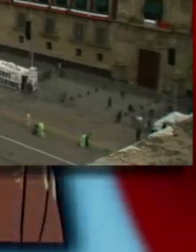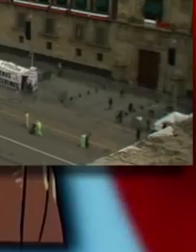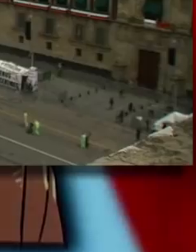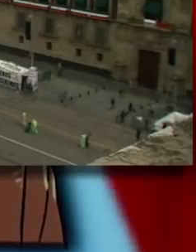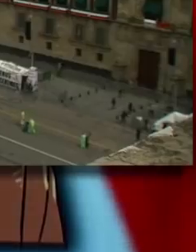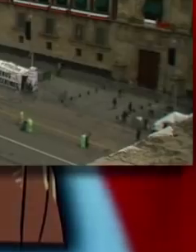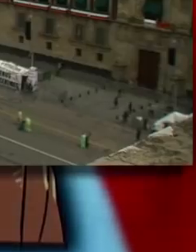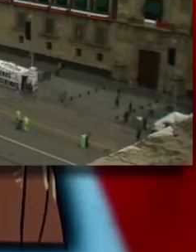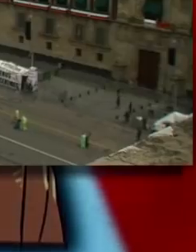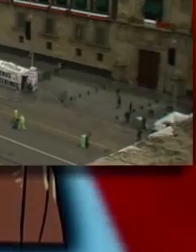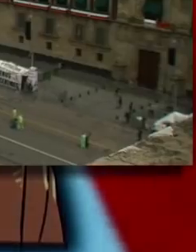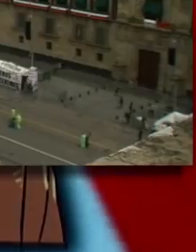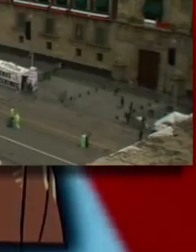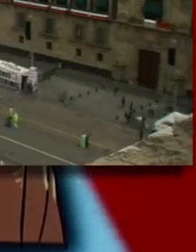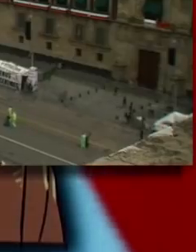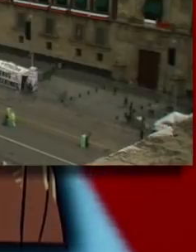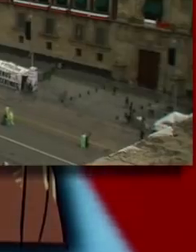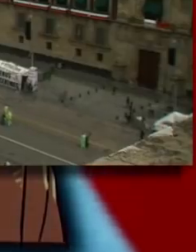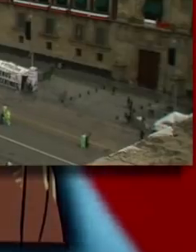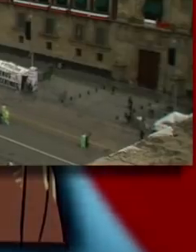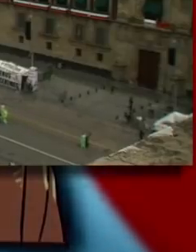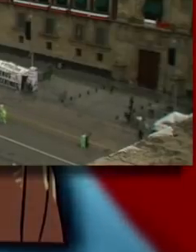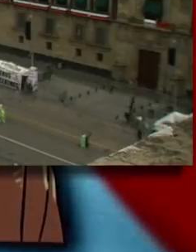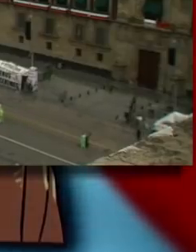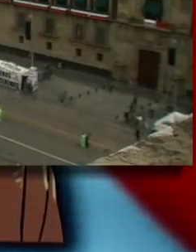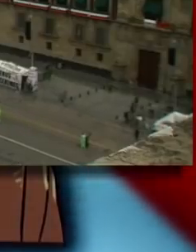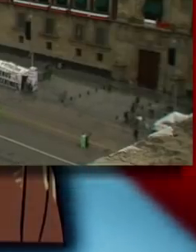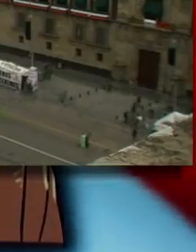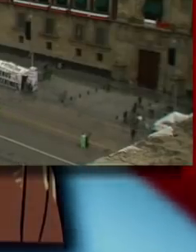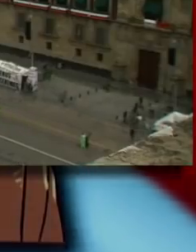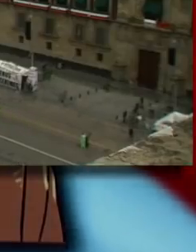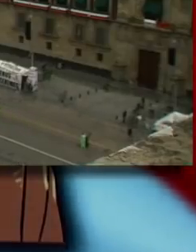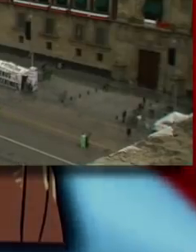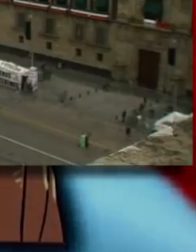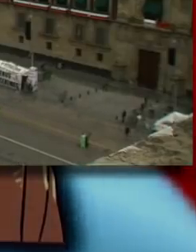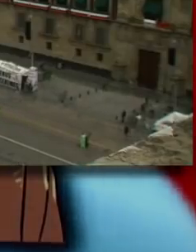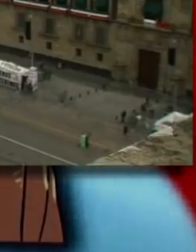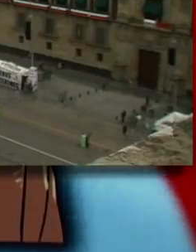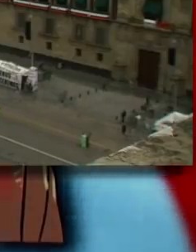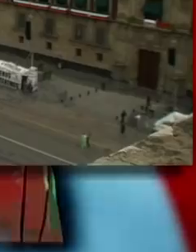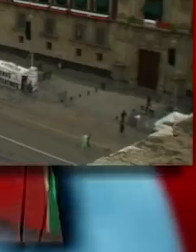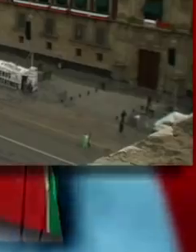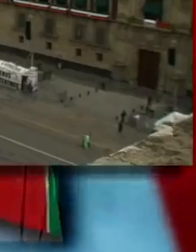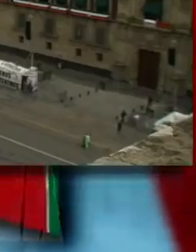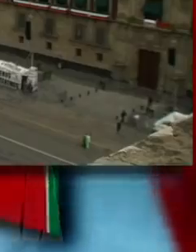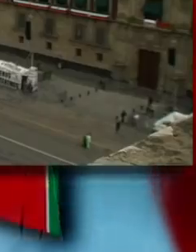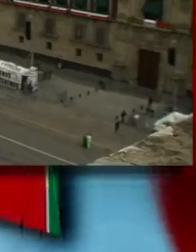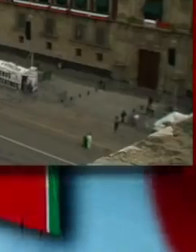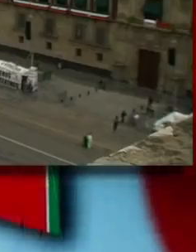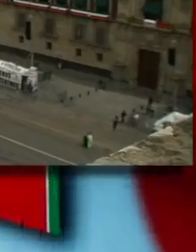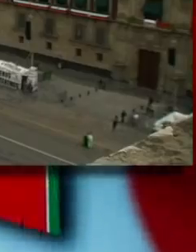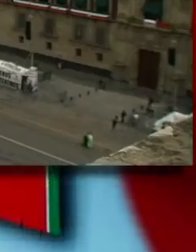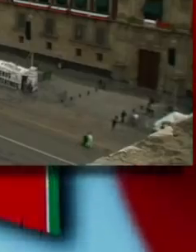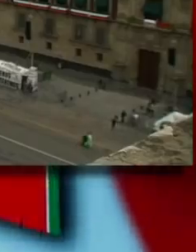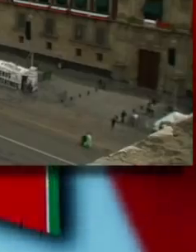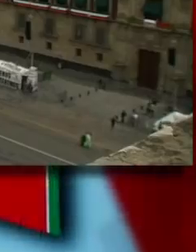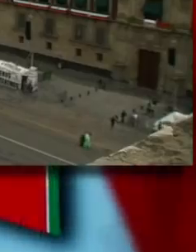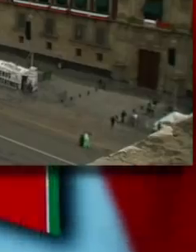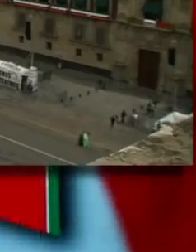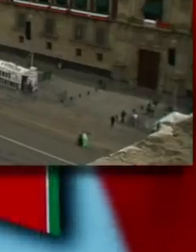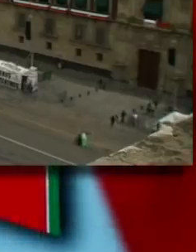y con esto despedimos la transmisión y recuerda que hay que estar pendientes del 27 de septiembre pues también en 1821 concluyó este movimiento de independencia